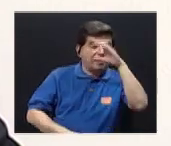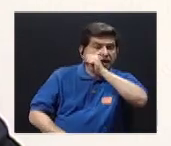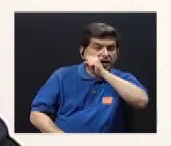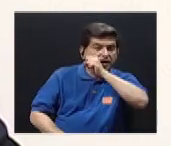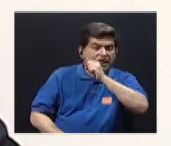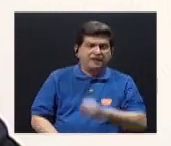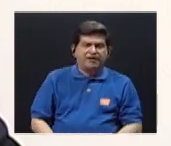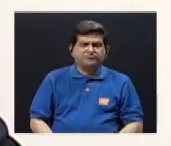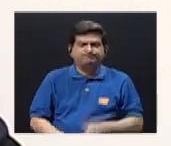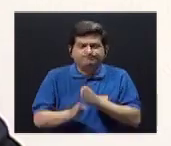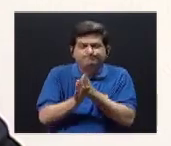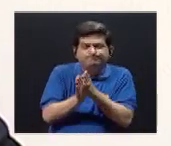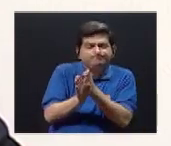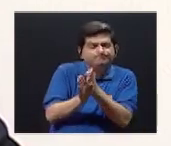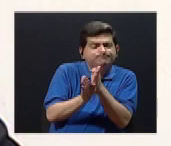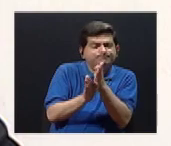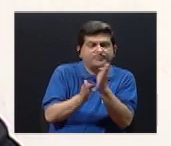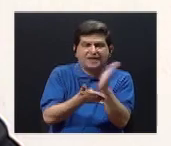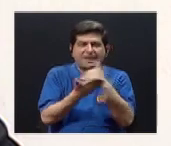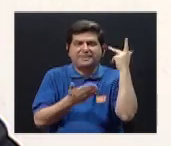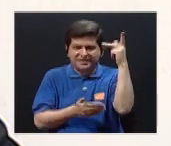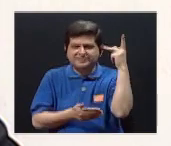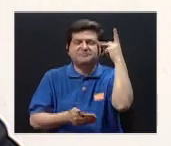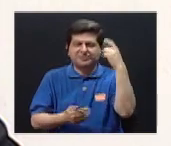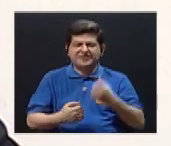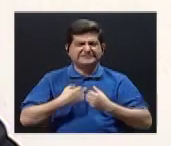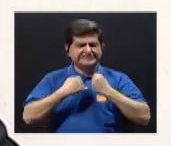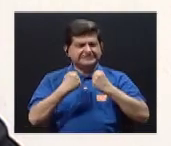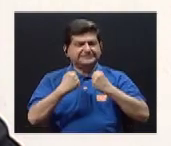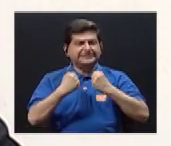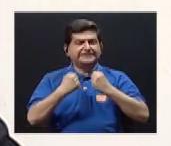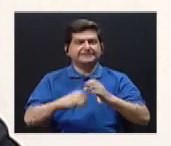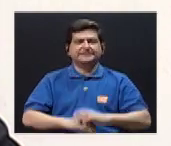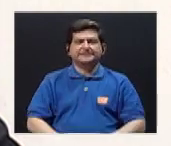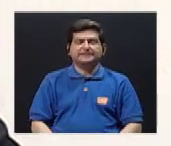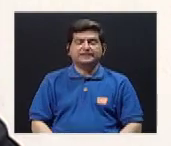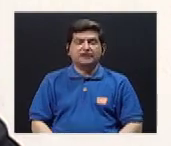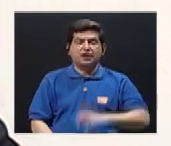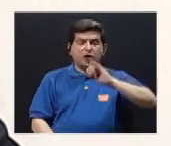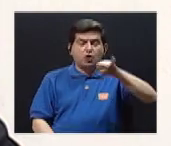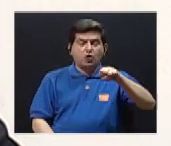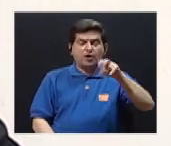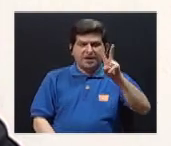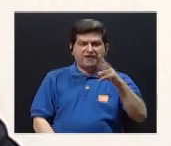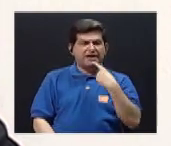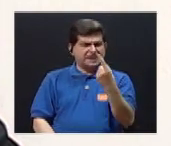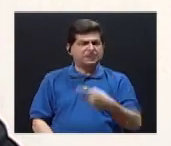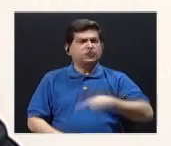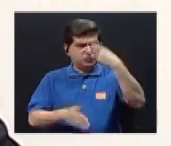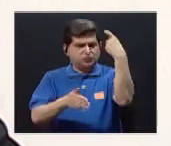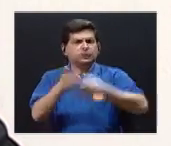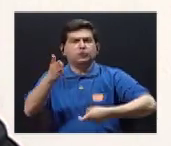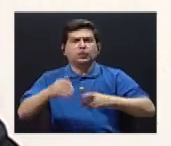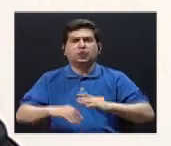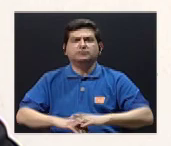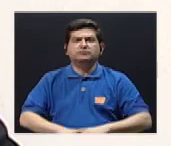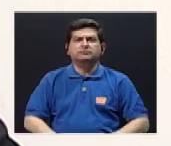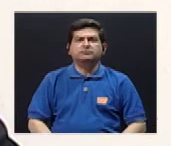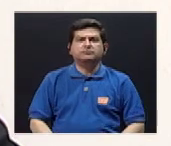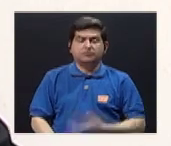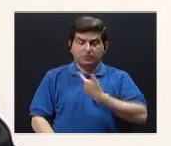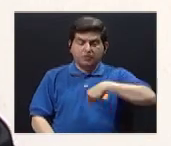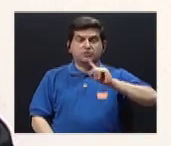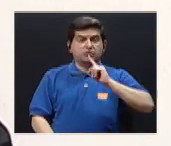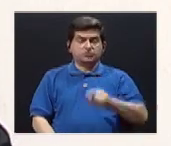por la parte política fuertemente, ¿verdad? Porque Jorge Vargas lo dijo muy contundentemente, o sea,